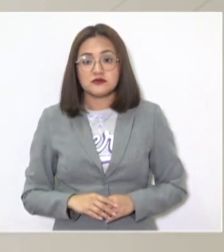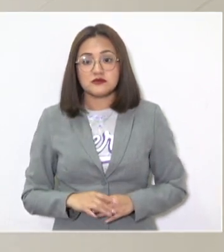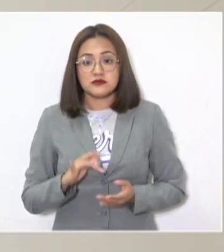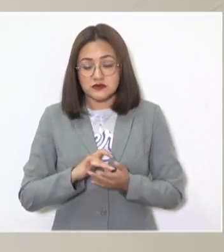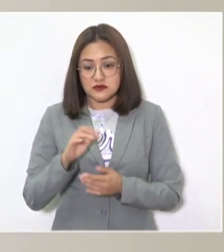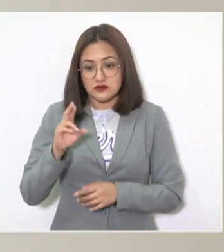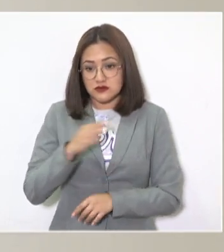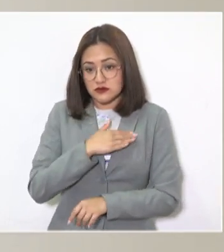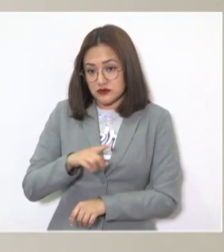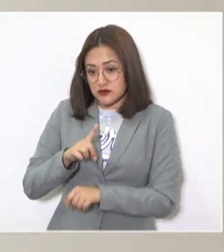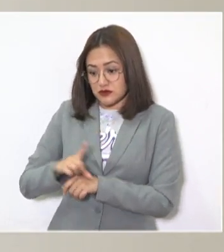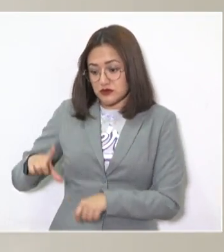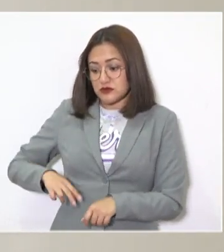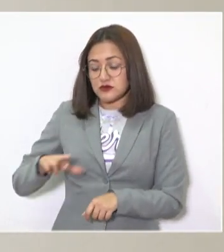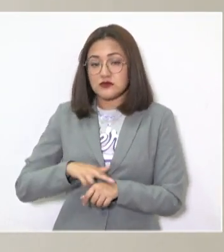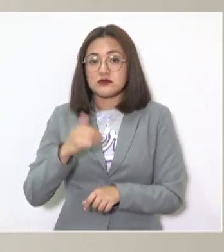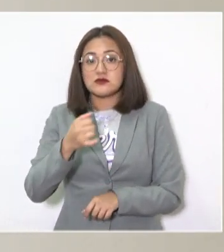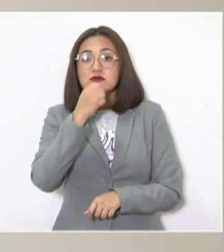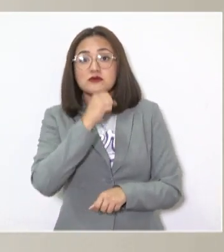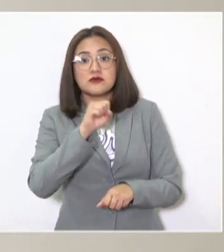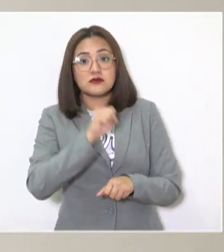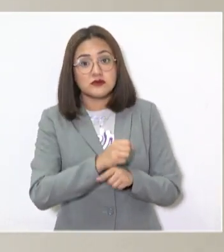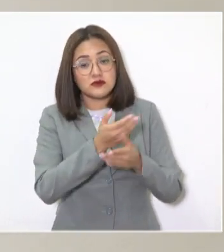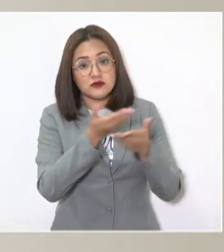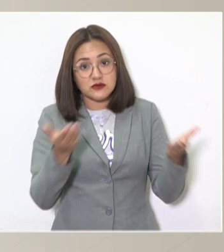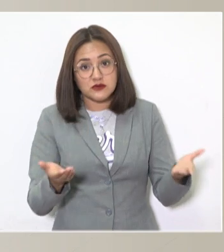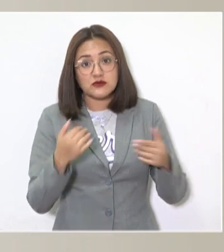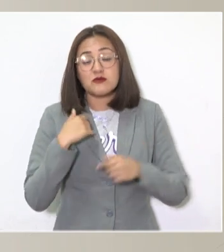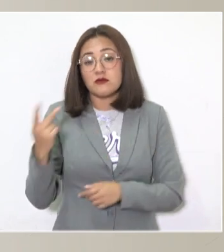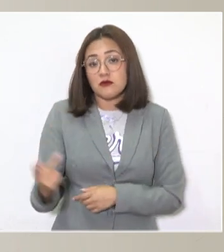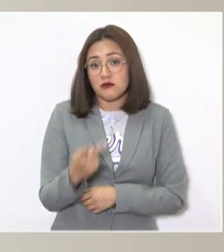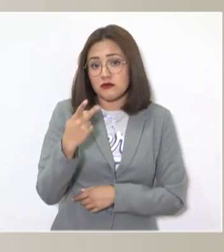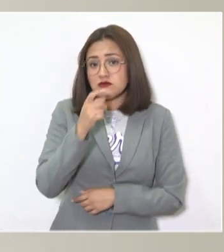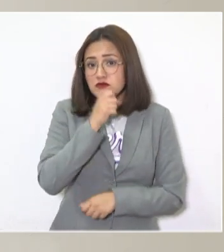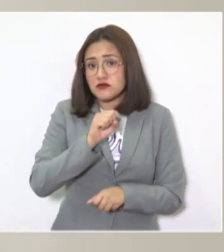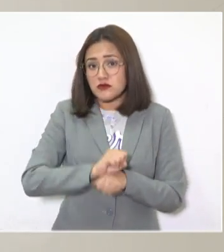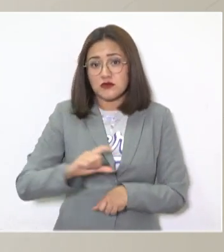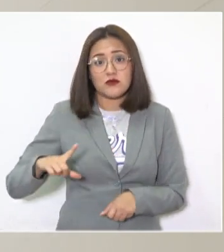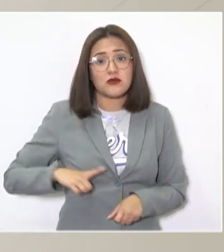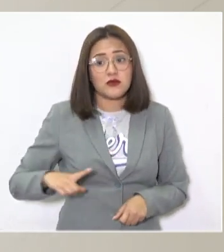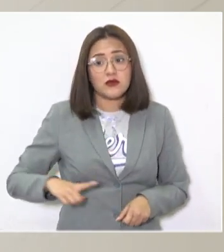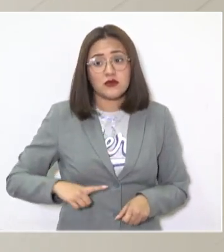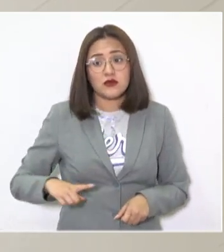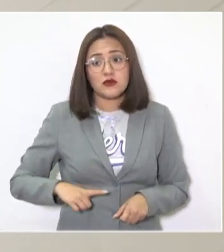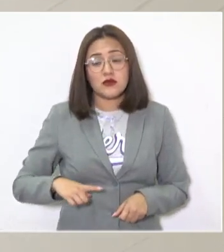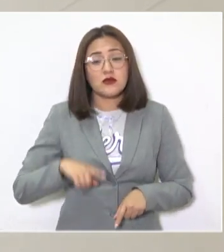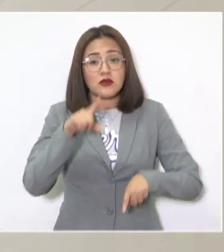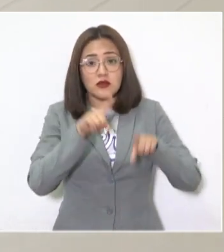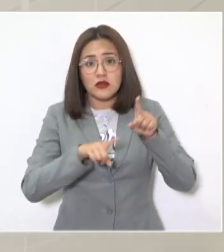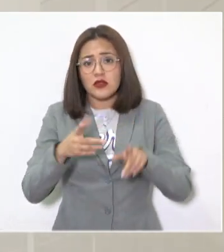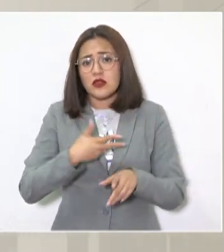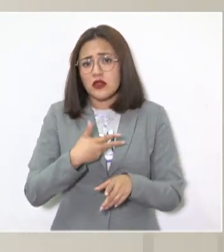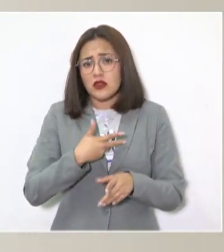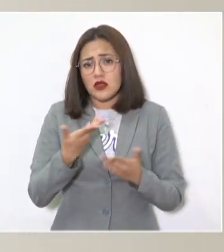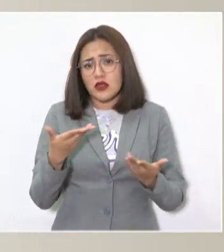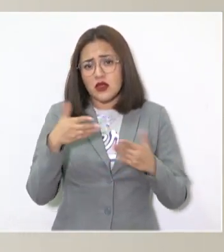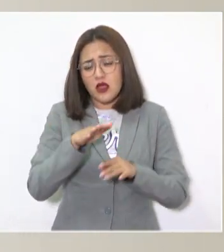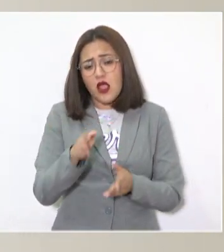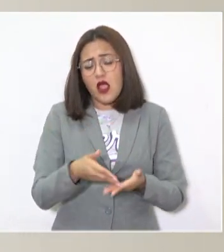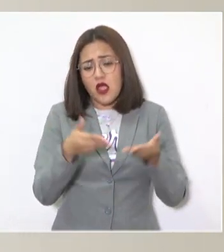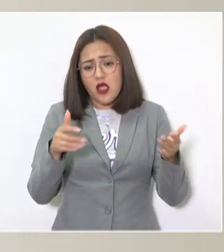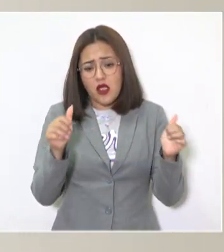Gracias, Vero. Buenos días al gobernador y a los secretarios. Preguntar a la secretaria de Gobernación el balance que se tiene ahora